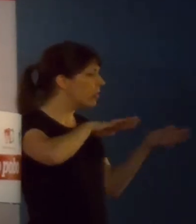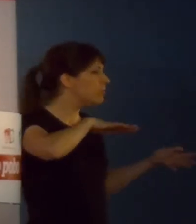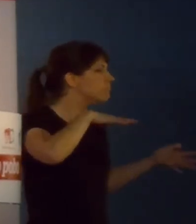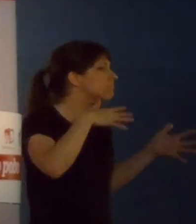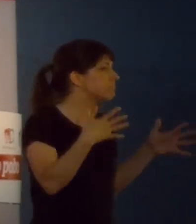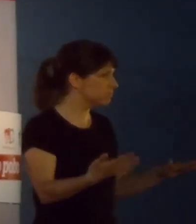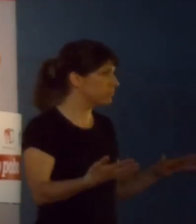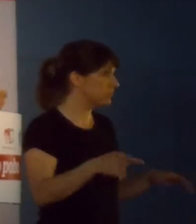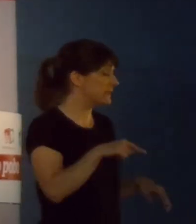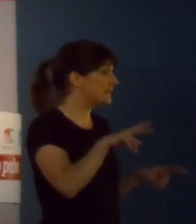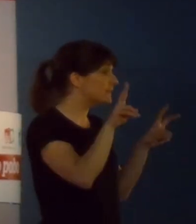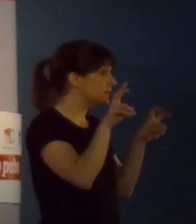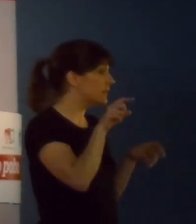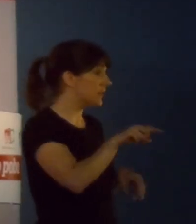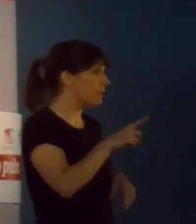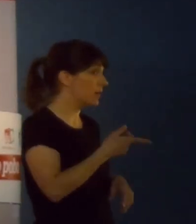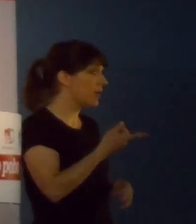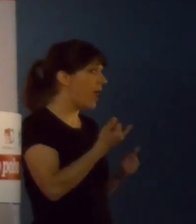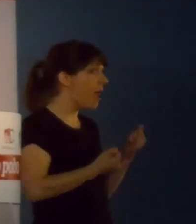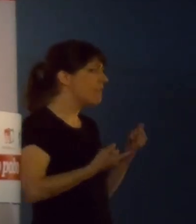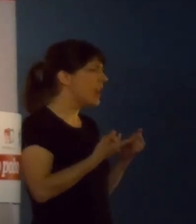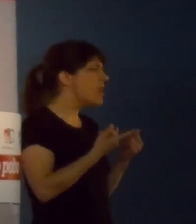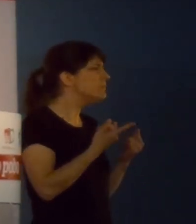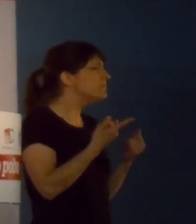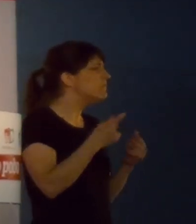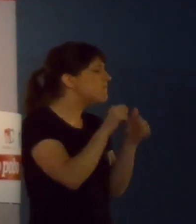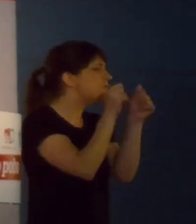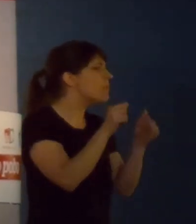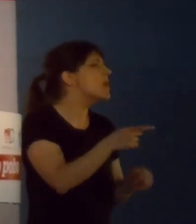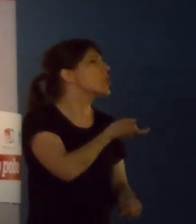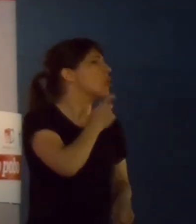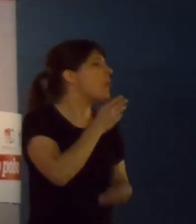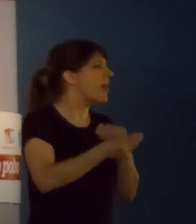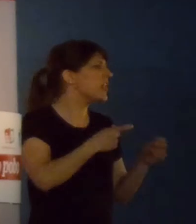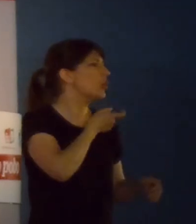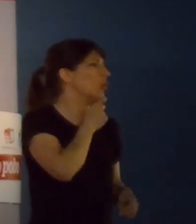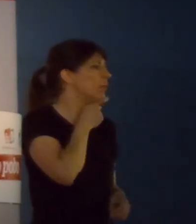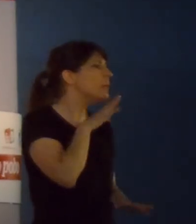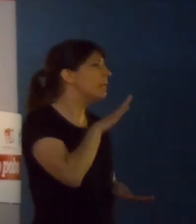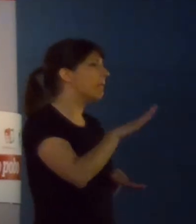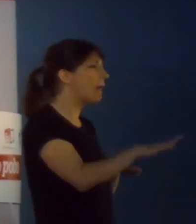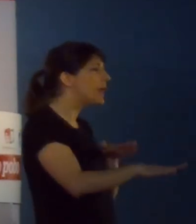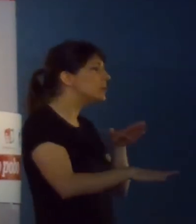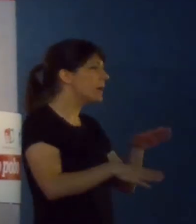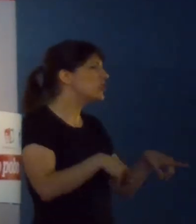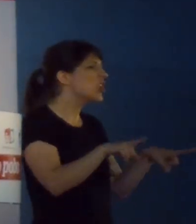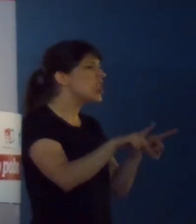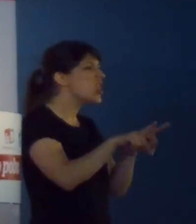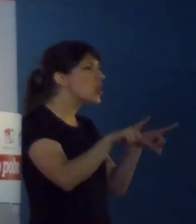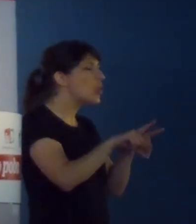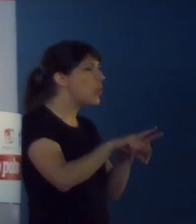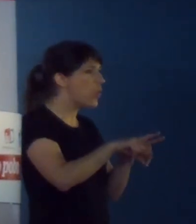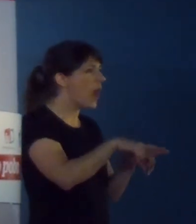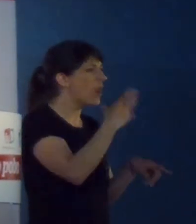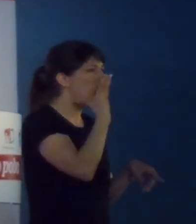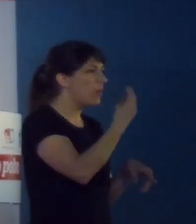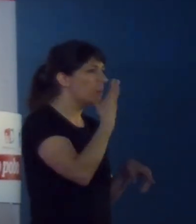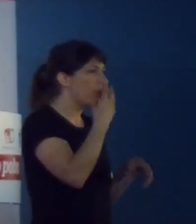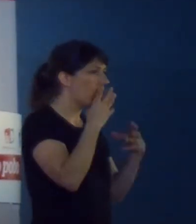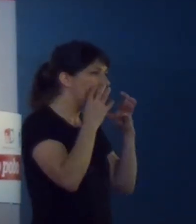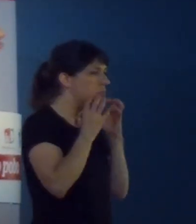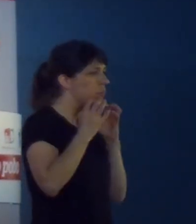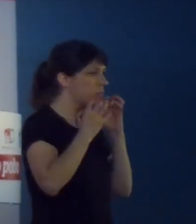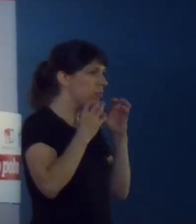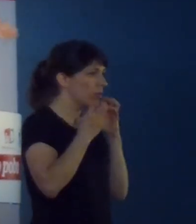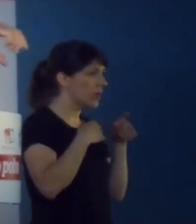proceden paso a paso. É a técnica que decían do bulldog, do can ese que vai trabando sin soltar